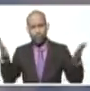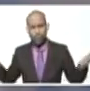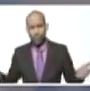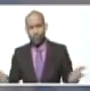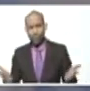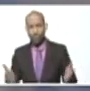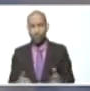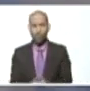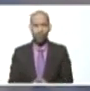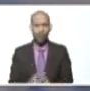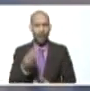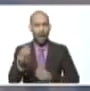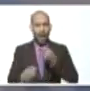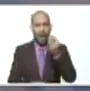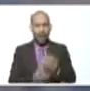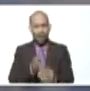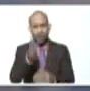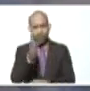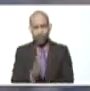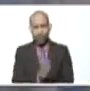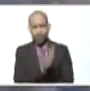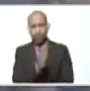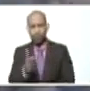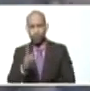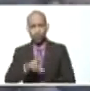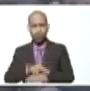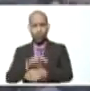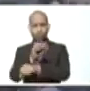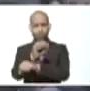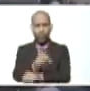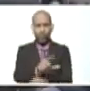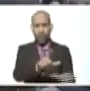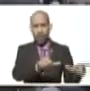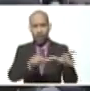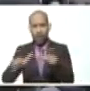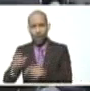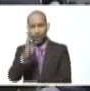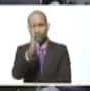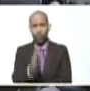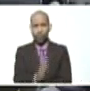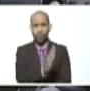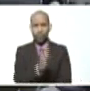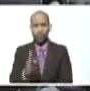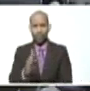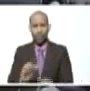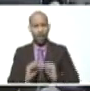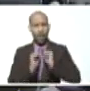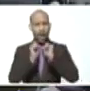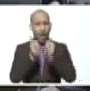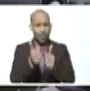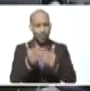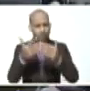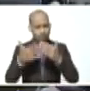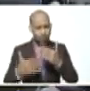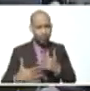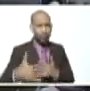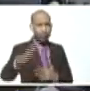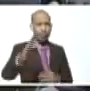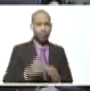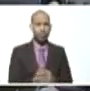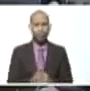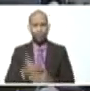constituye la veneración de las reliquias de José Gregorio ya beato, reliquias que partiendo de este recinto